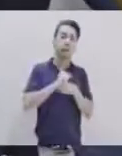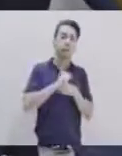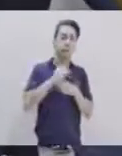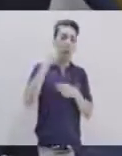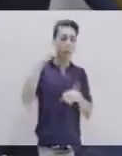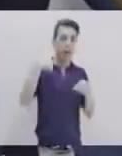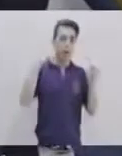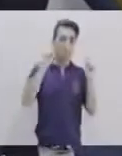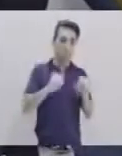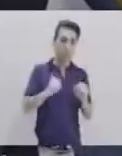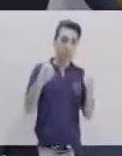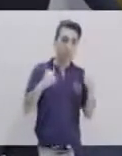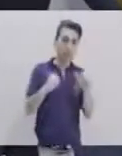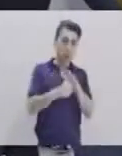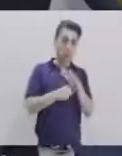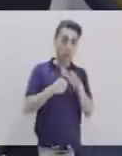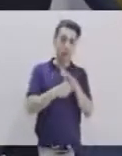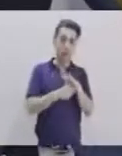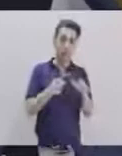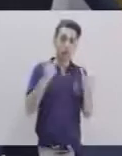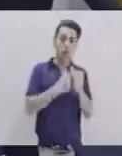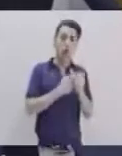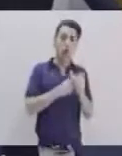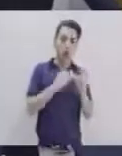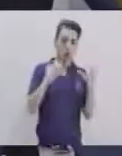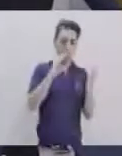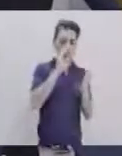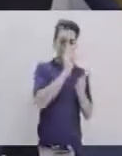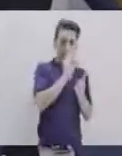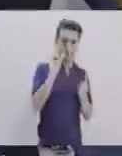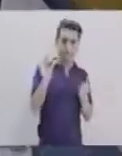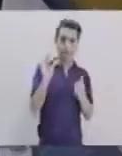que podamos hacer operaciones con términos semejantes.